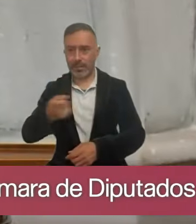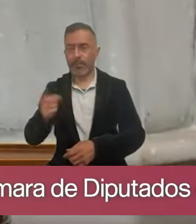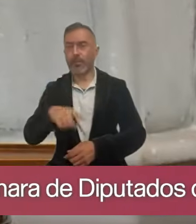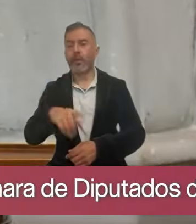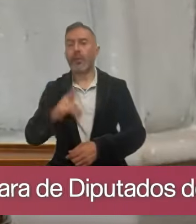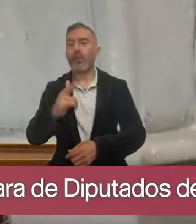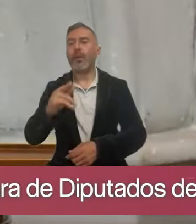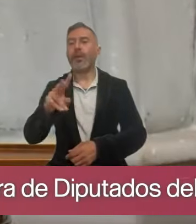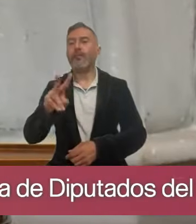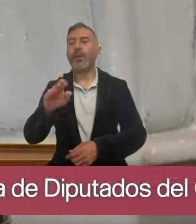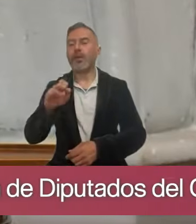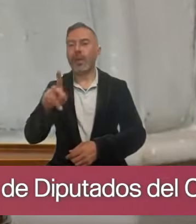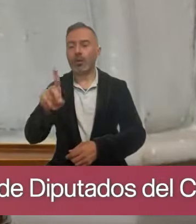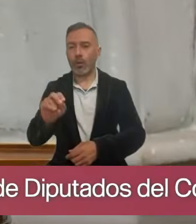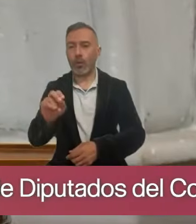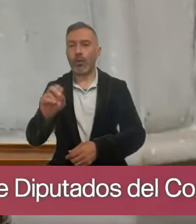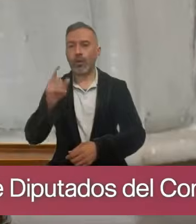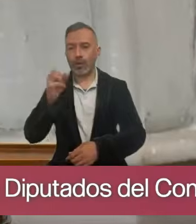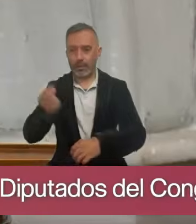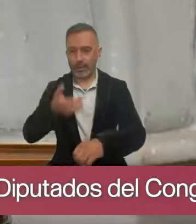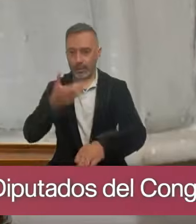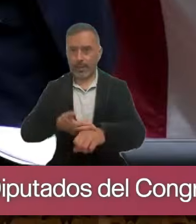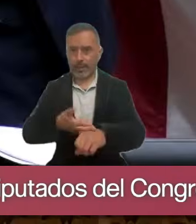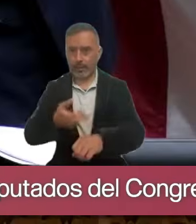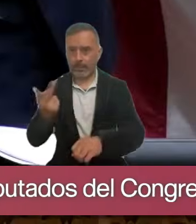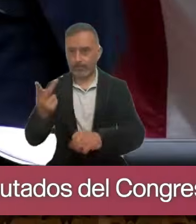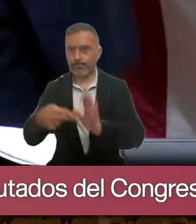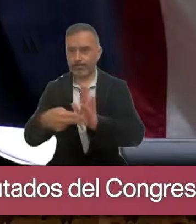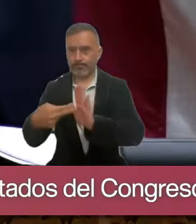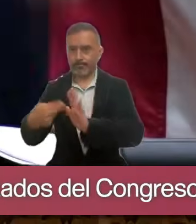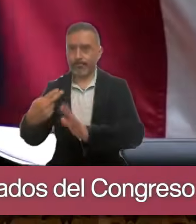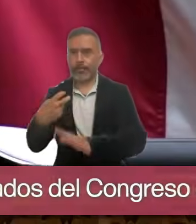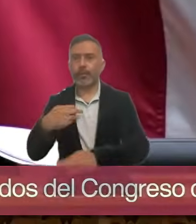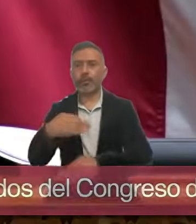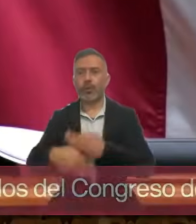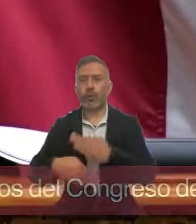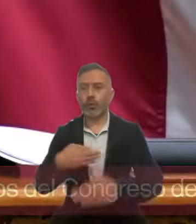Riquelme, secretaria. Es cuanto.